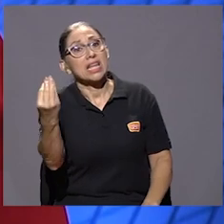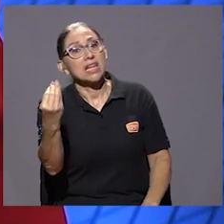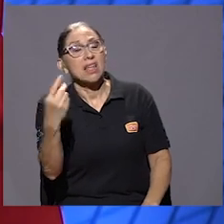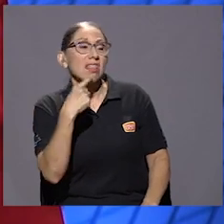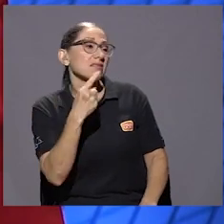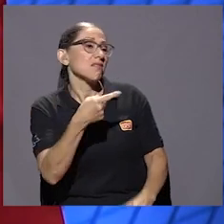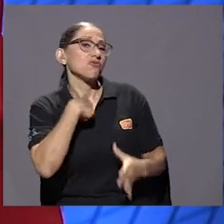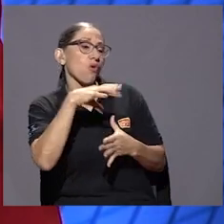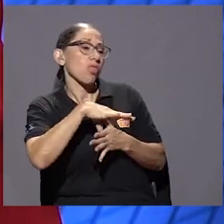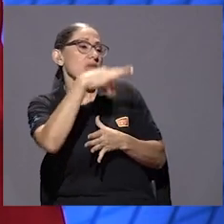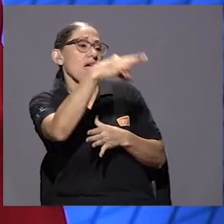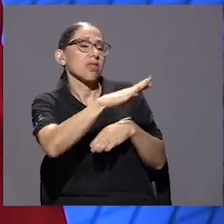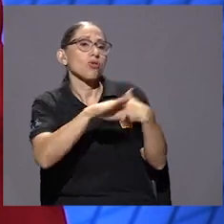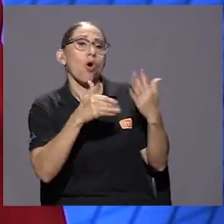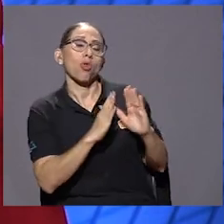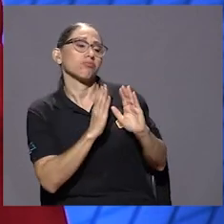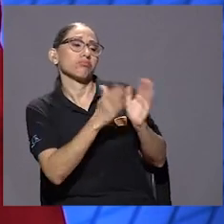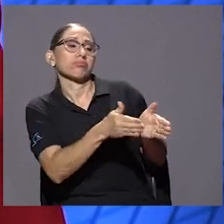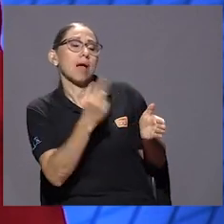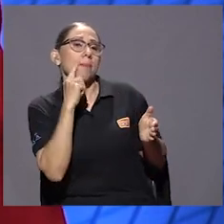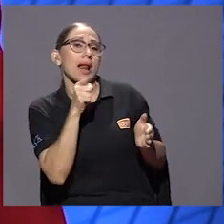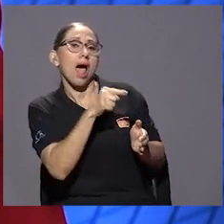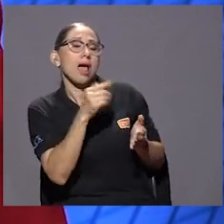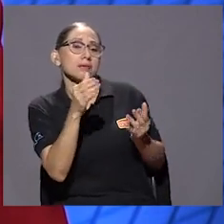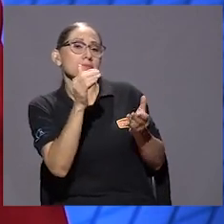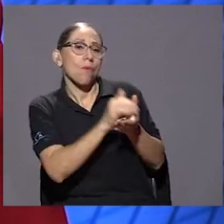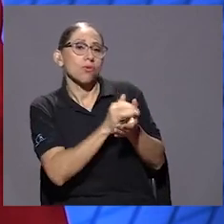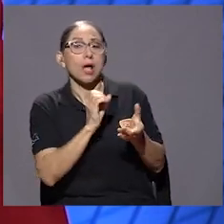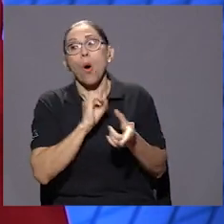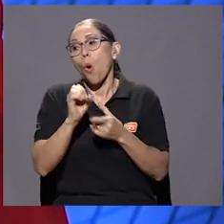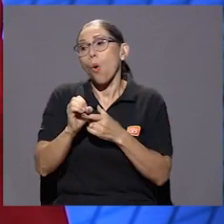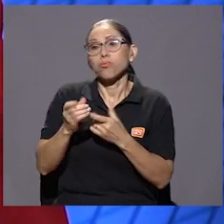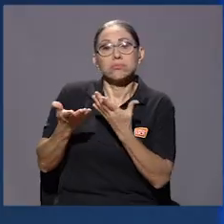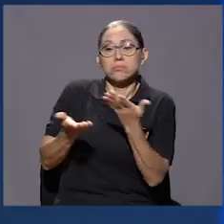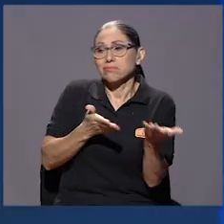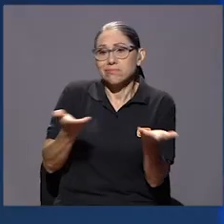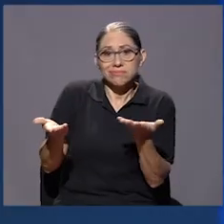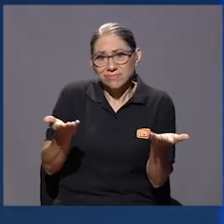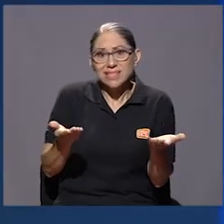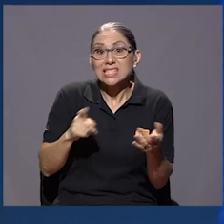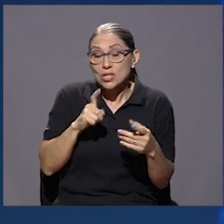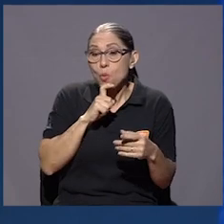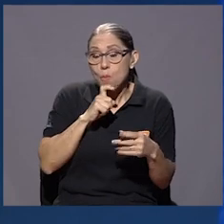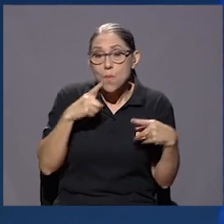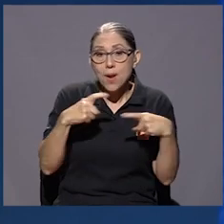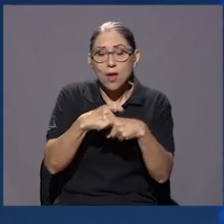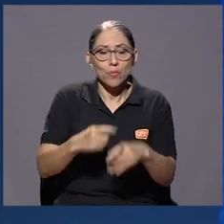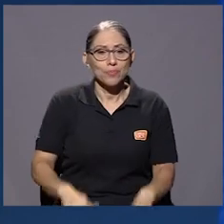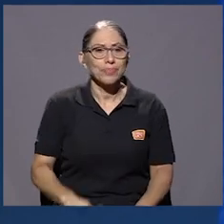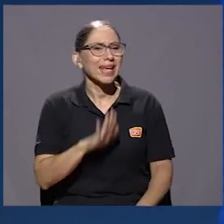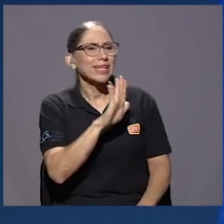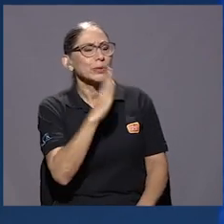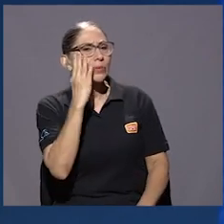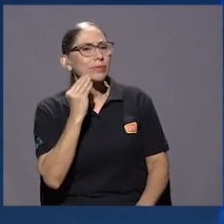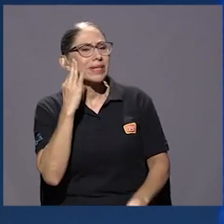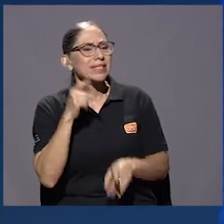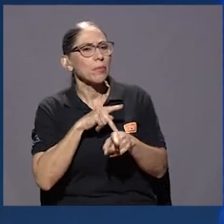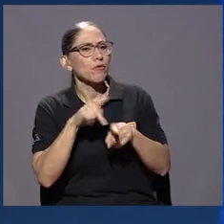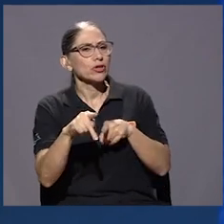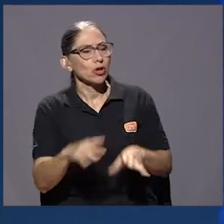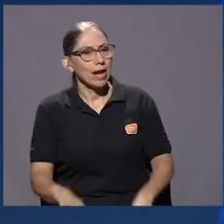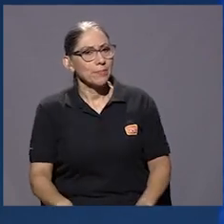ella o yo le dejé todo a él. Es un poco complejo. De acuerdo a su experiencia profesional, ¿cómo llegan las personas